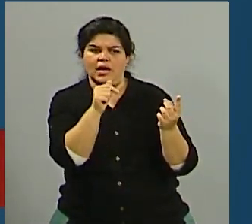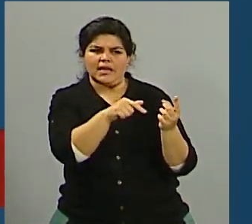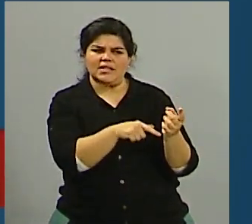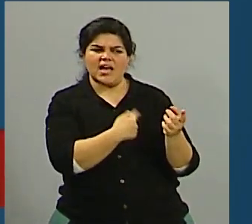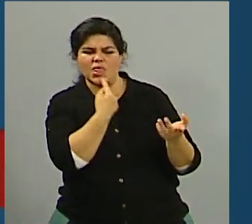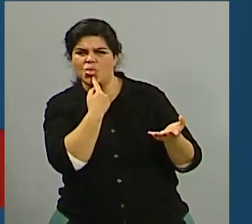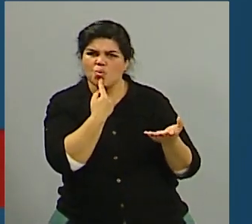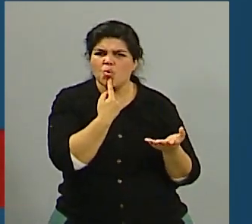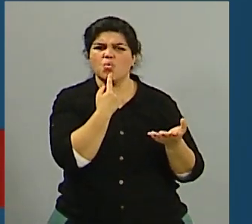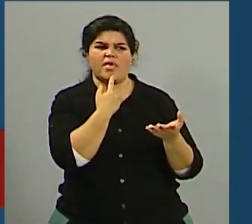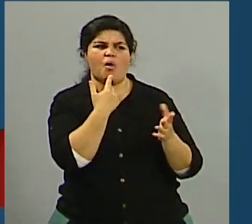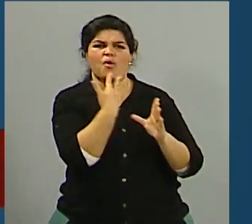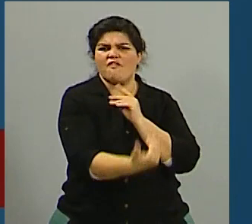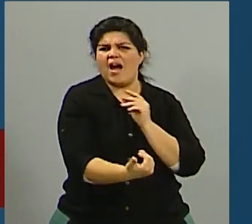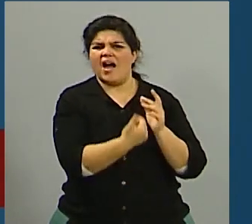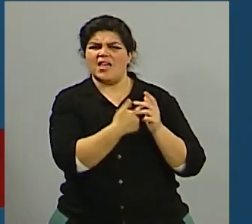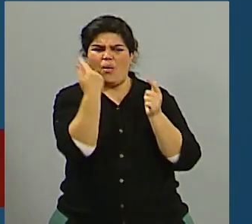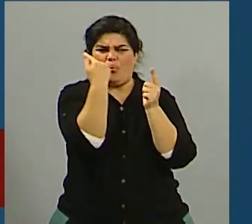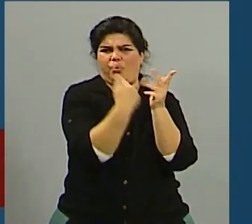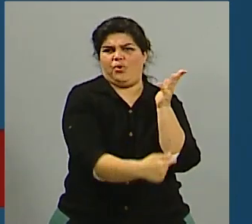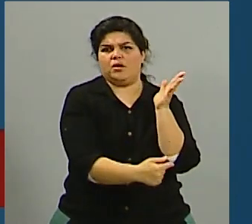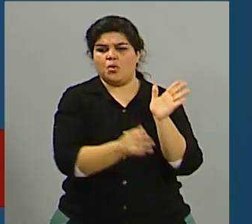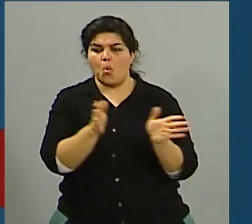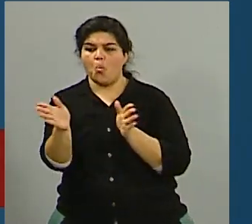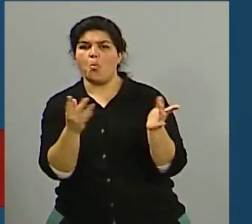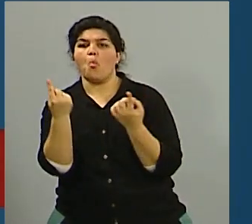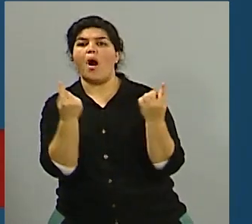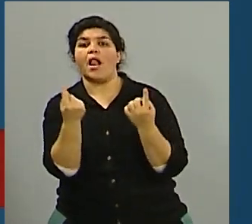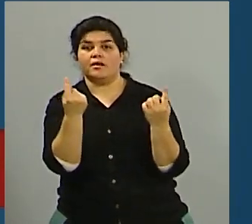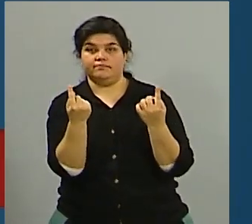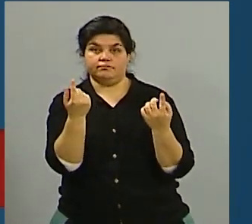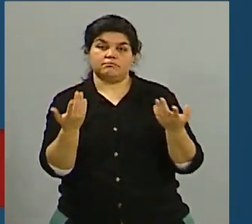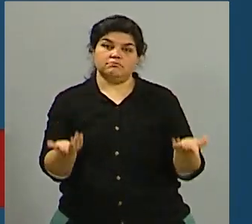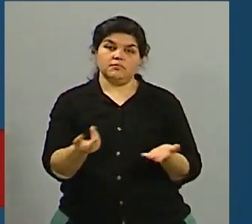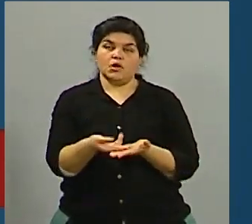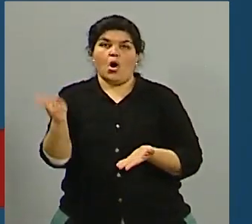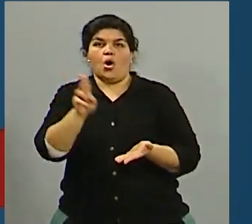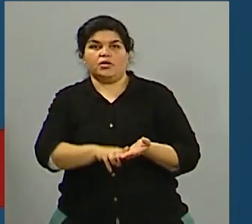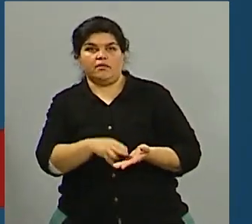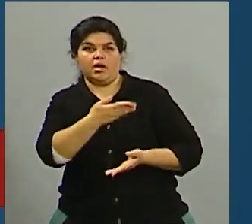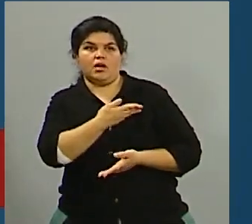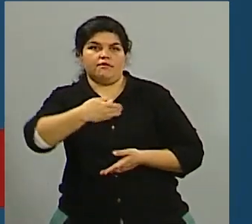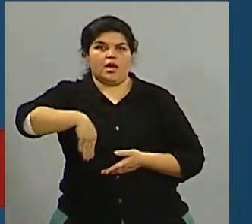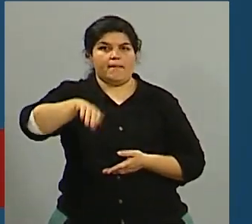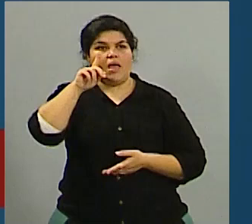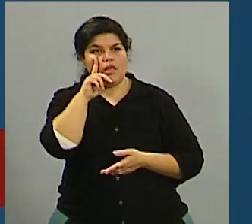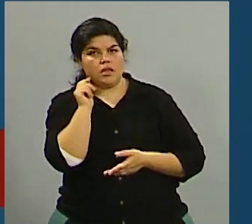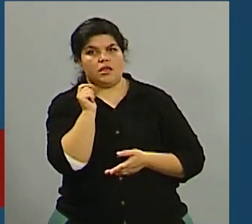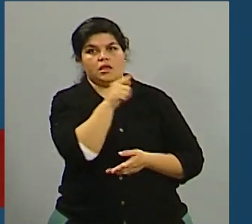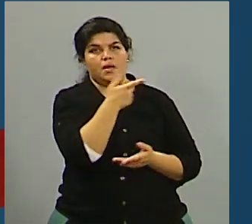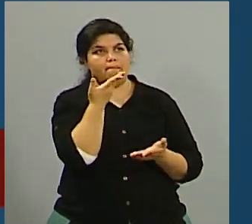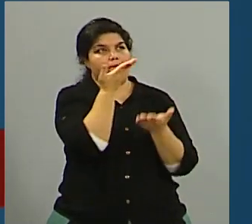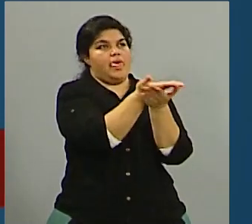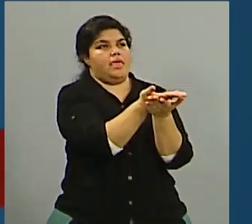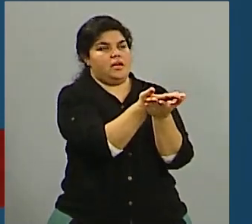¿Por qué digo esto? Porque si otra vez vamos a seguir yendo al Fondo Monetario para fortalecer las reservas, en vez